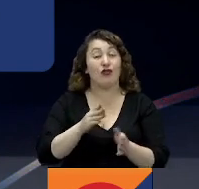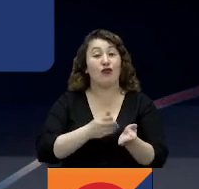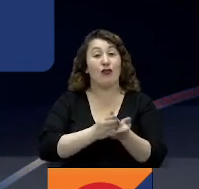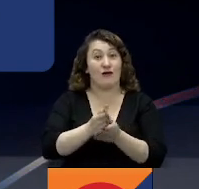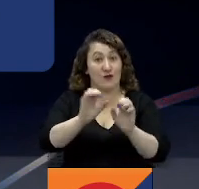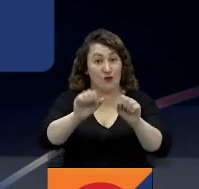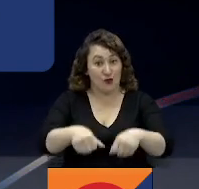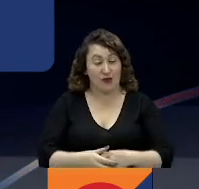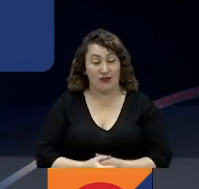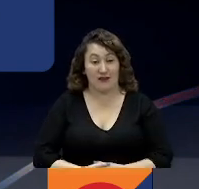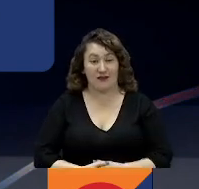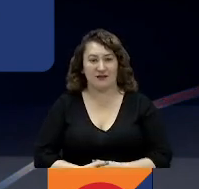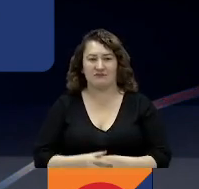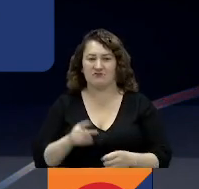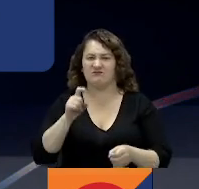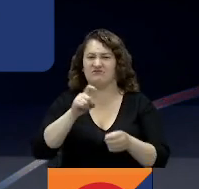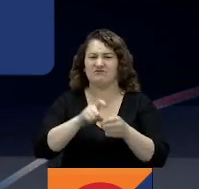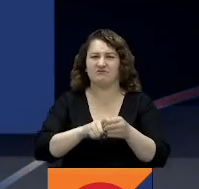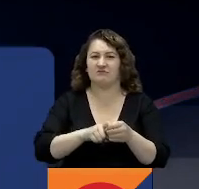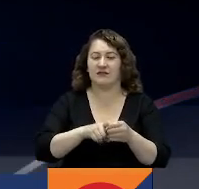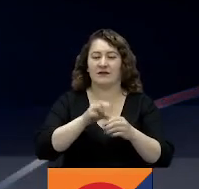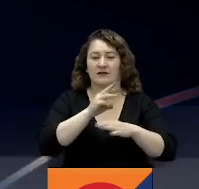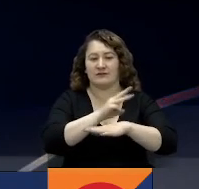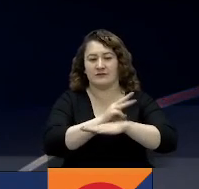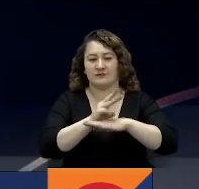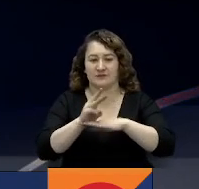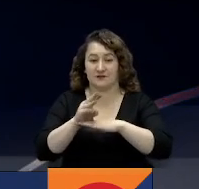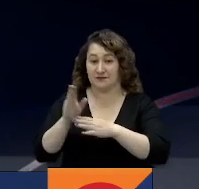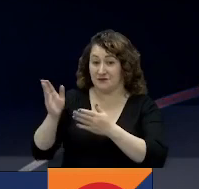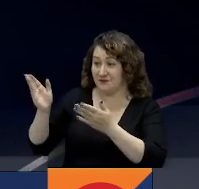a tiempo. Hay que registrarse en